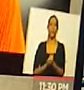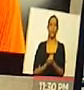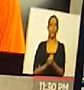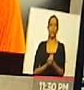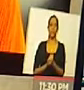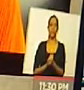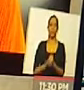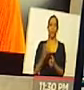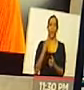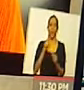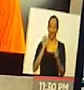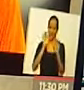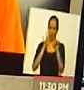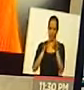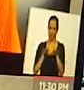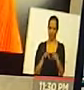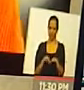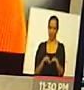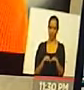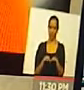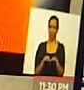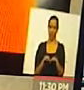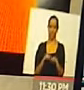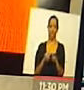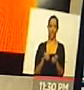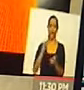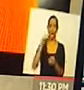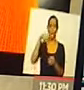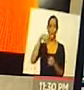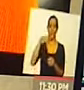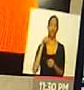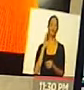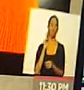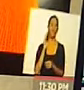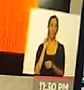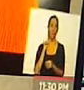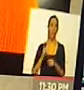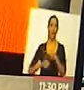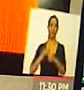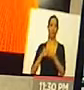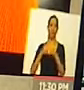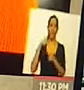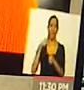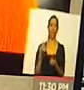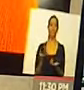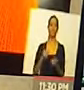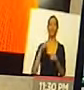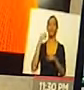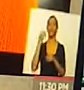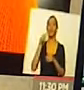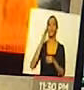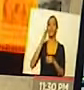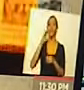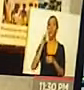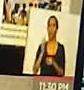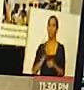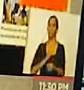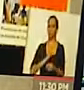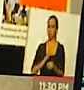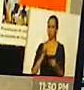una nota de la agencia AP. Y cuando hablamos de la Associated Press, hay que tener claro que es la agencia de la CIA, literal.